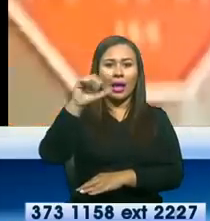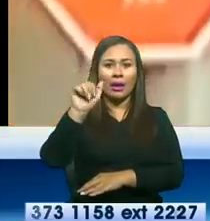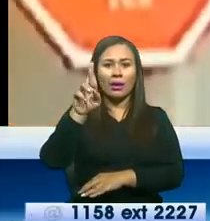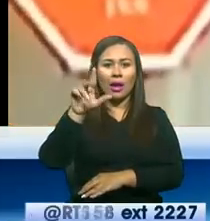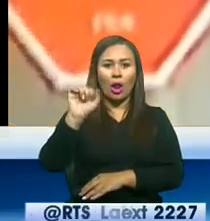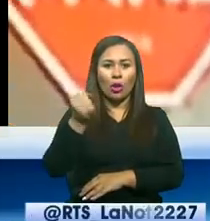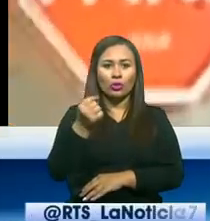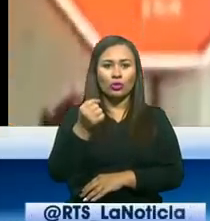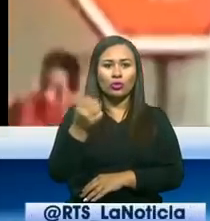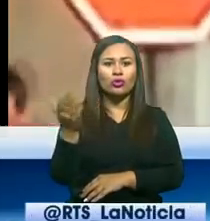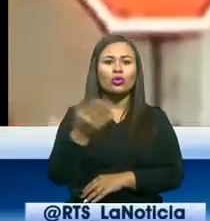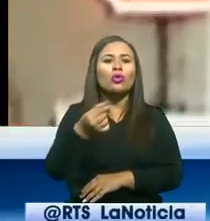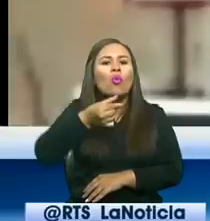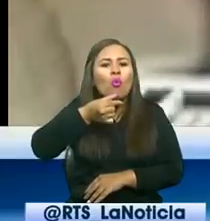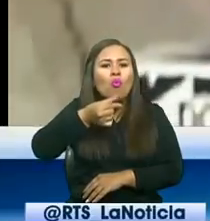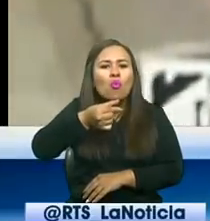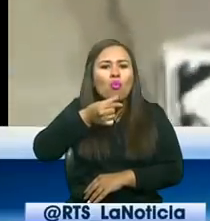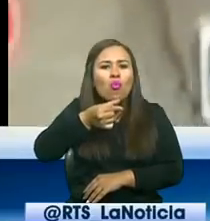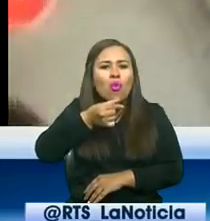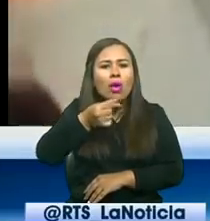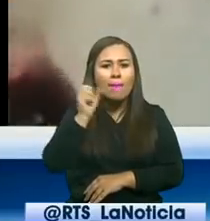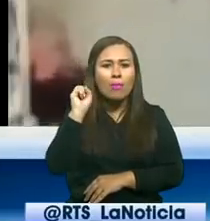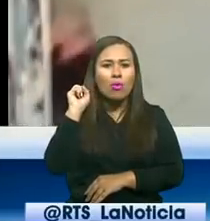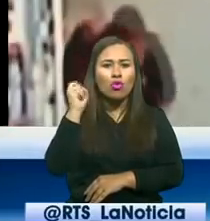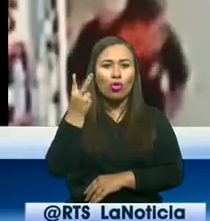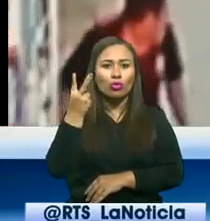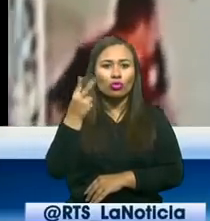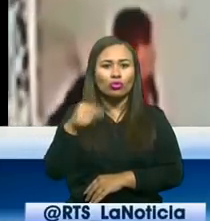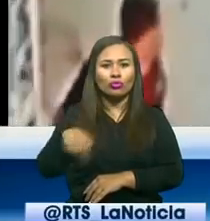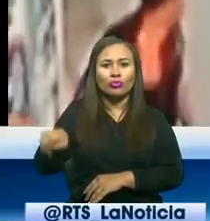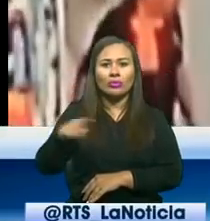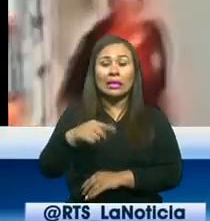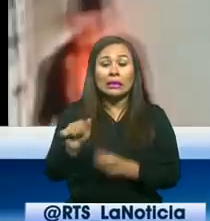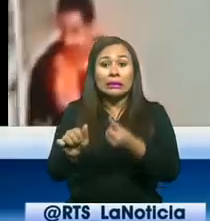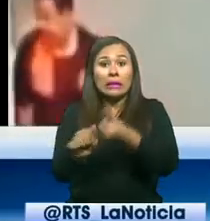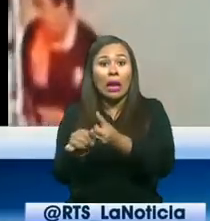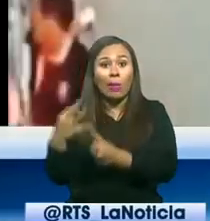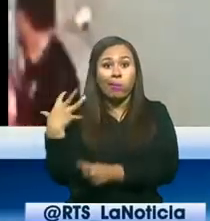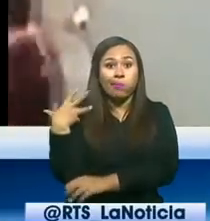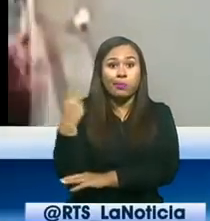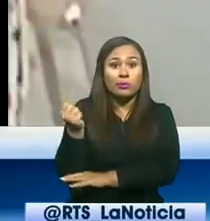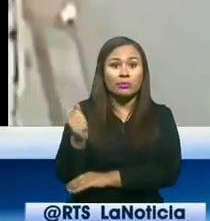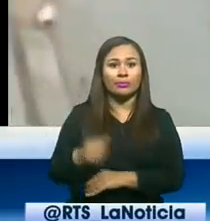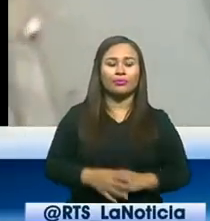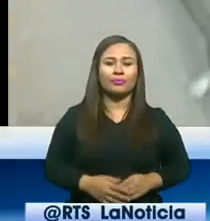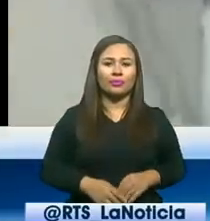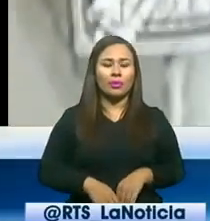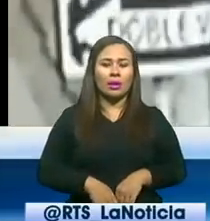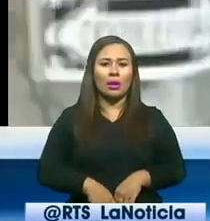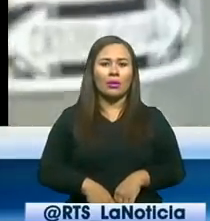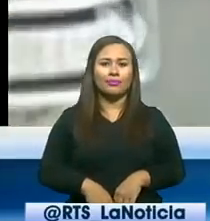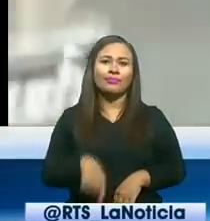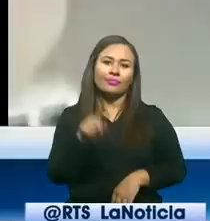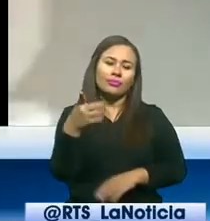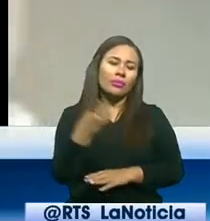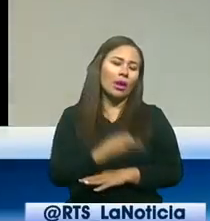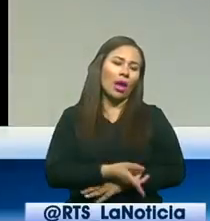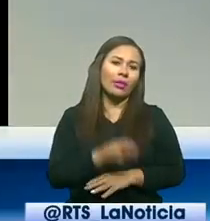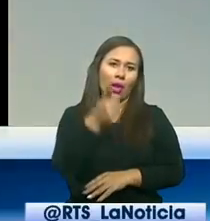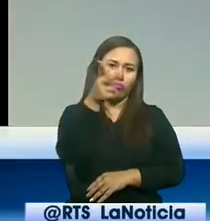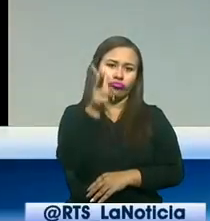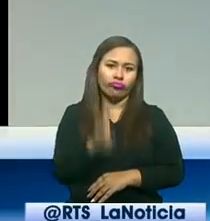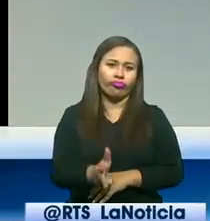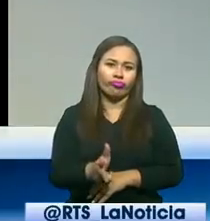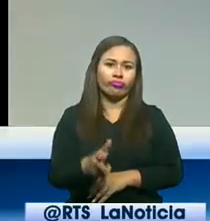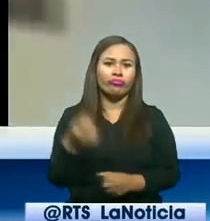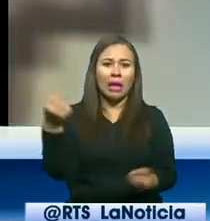del Guasmo Central, por poco es víctima de robo. Y justamente, bueno, ese día hubo uno con un camión parqueado aquí.